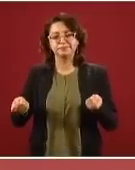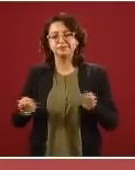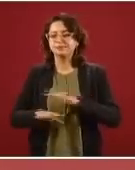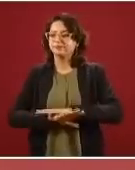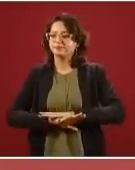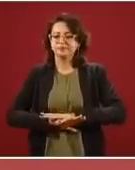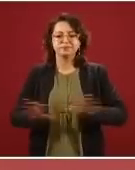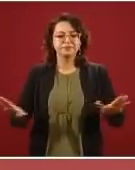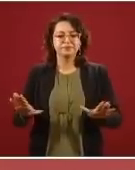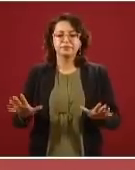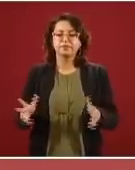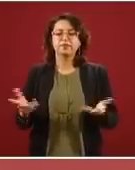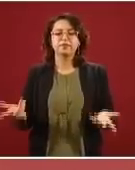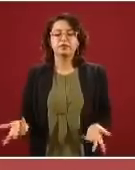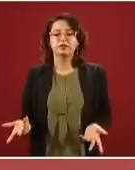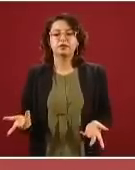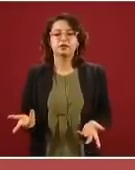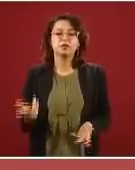ya no hay procurador.